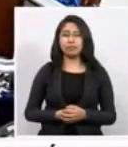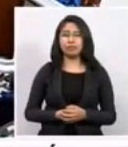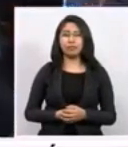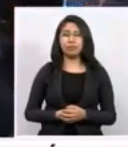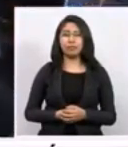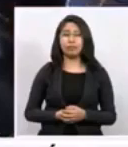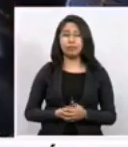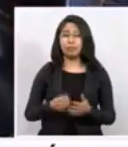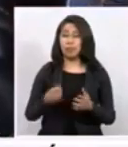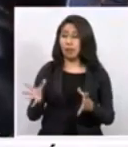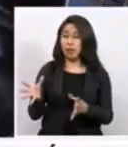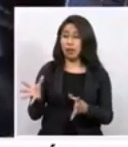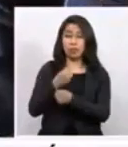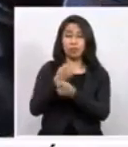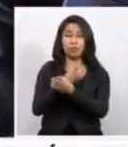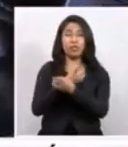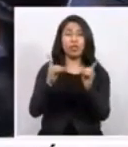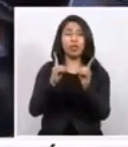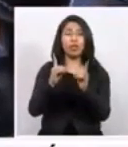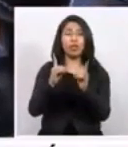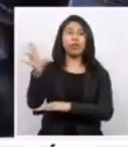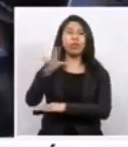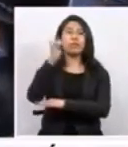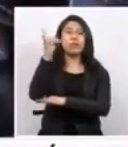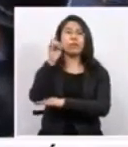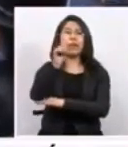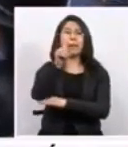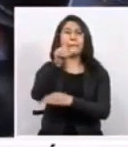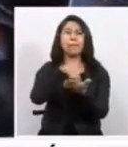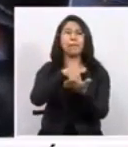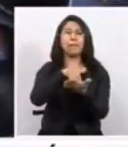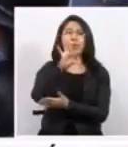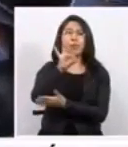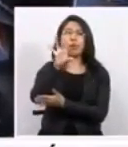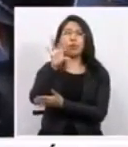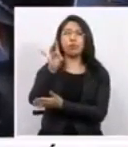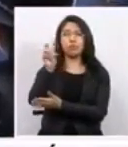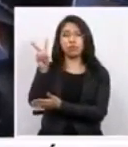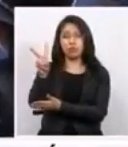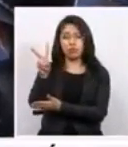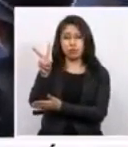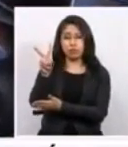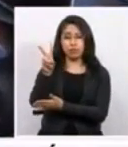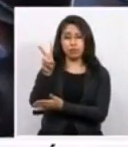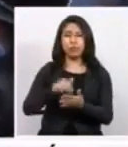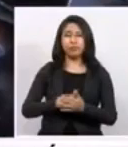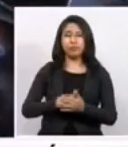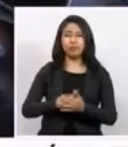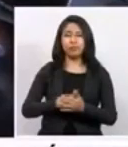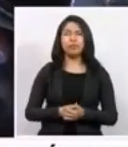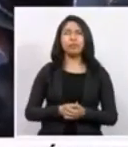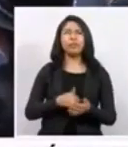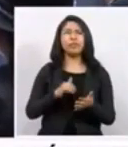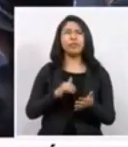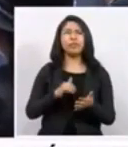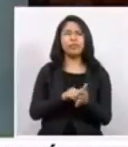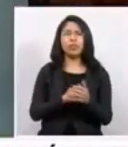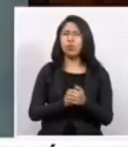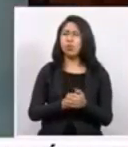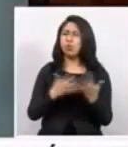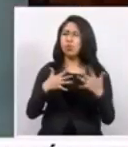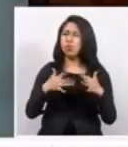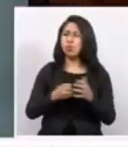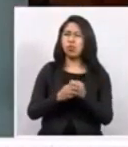Desde la recuperación de la democracia en Bolivia en 1982, que fue producto de la lucha del